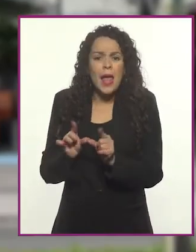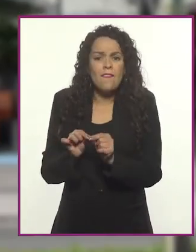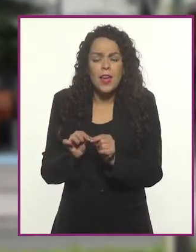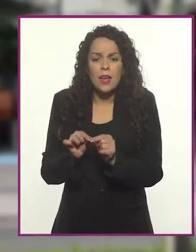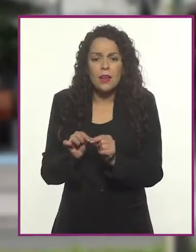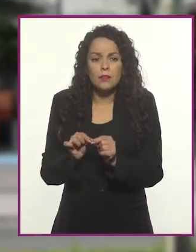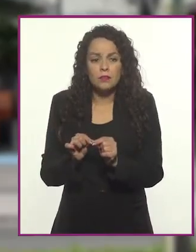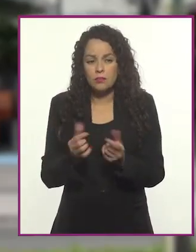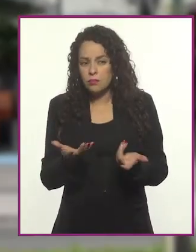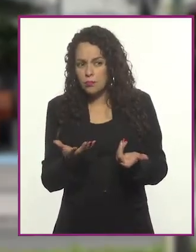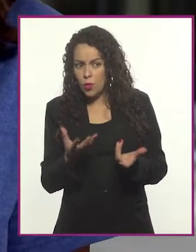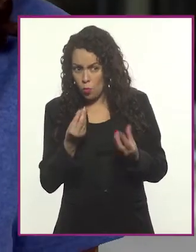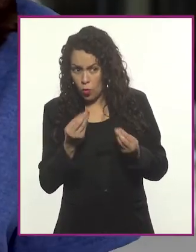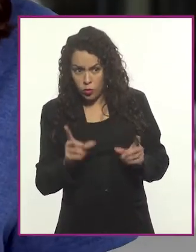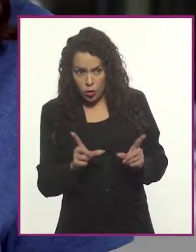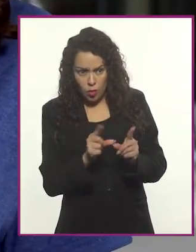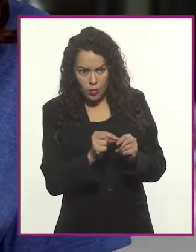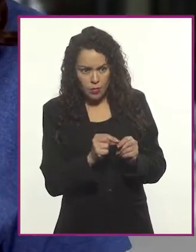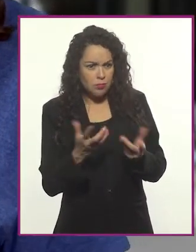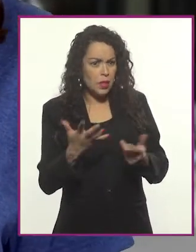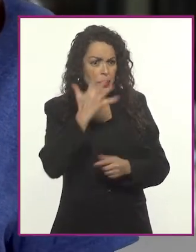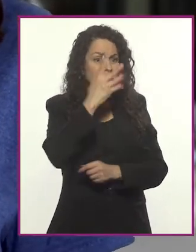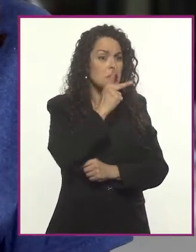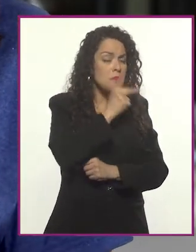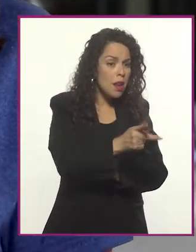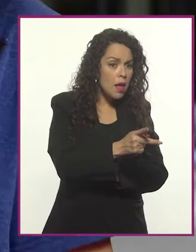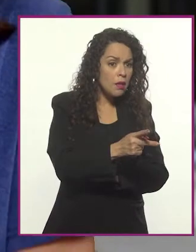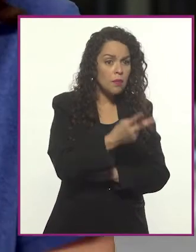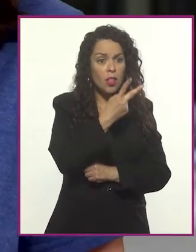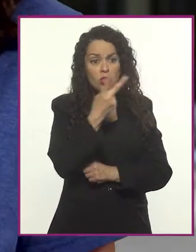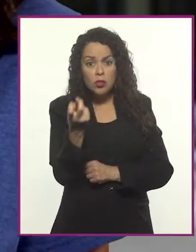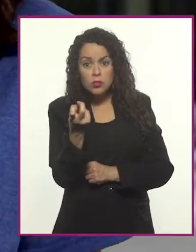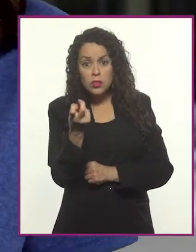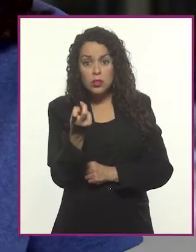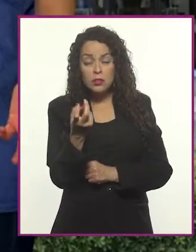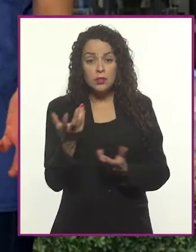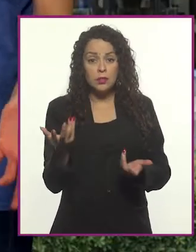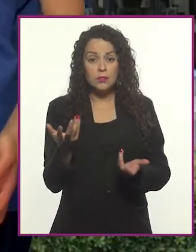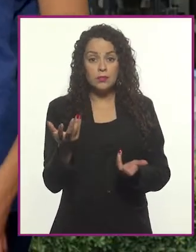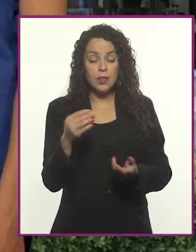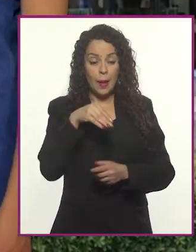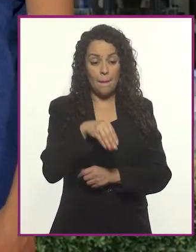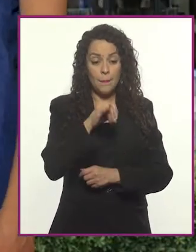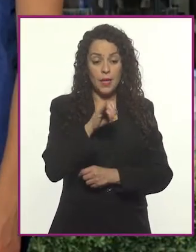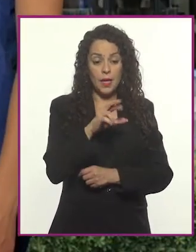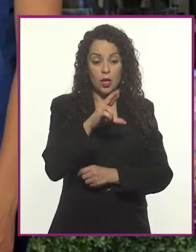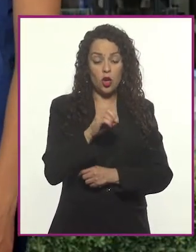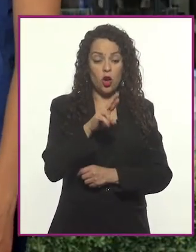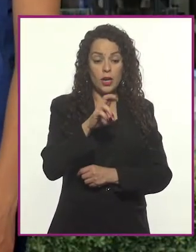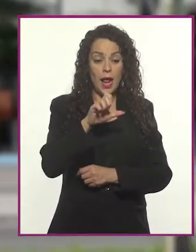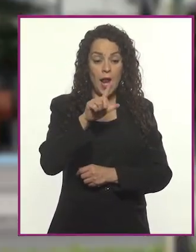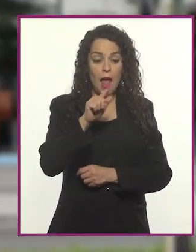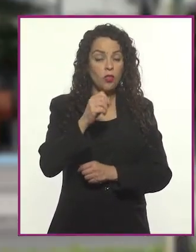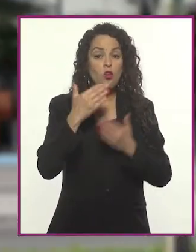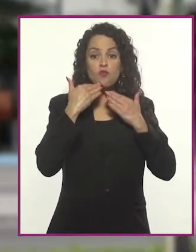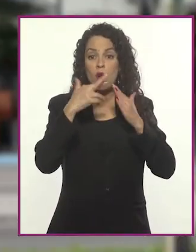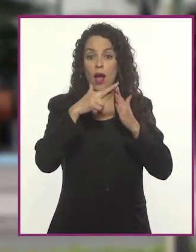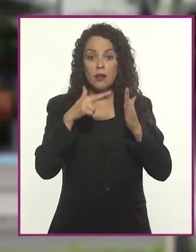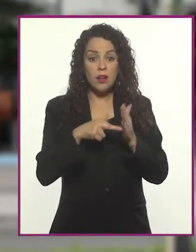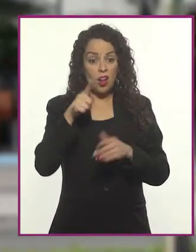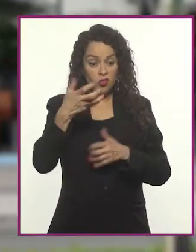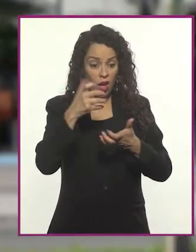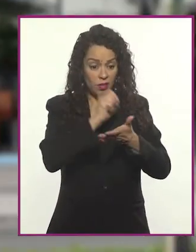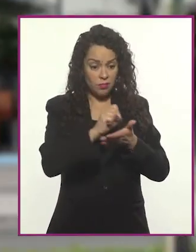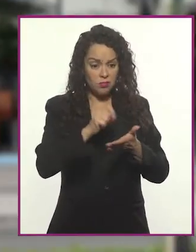¿Qué tan breve? ¿Qué te gusta? ¿5 palabras? ¿200? El microrrelato no tiene reglas. Al escribirlo,